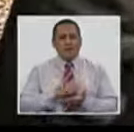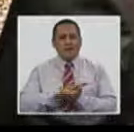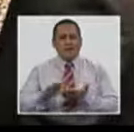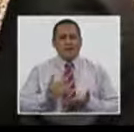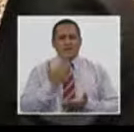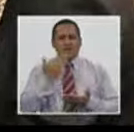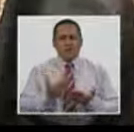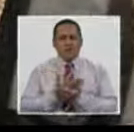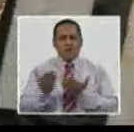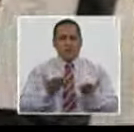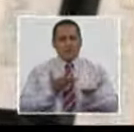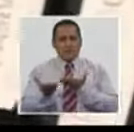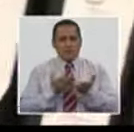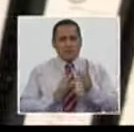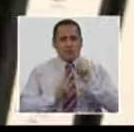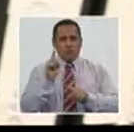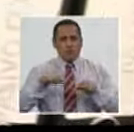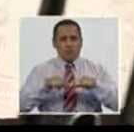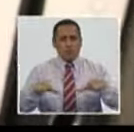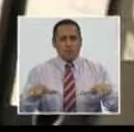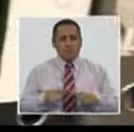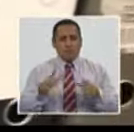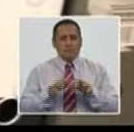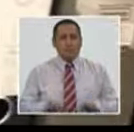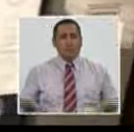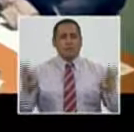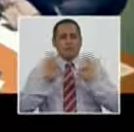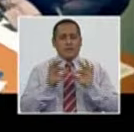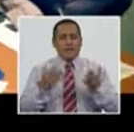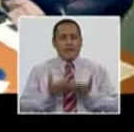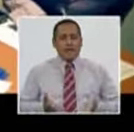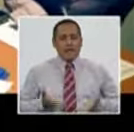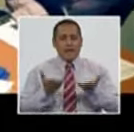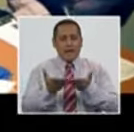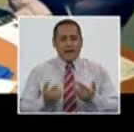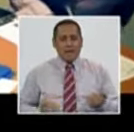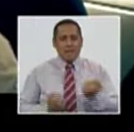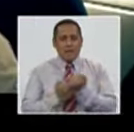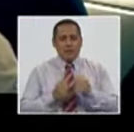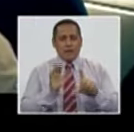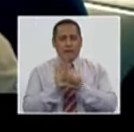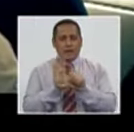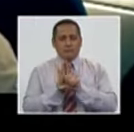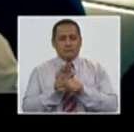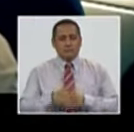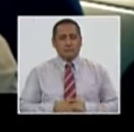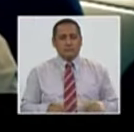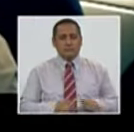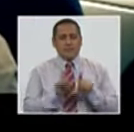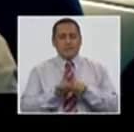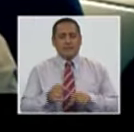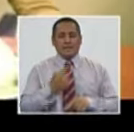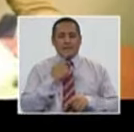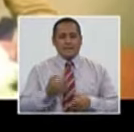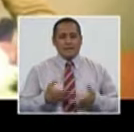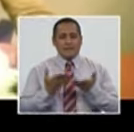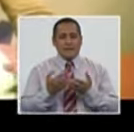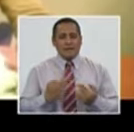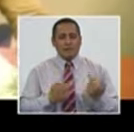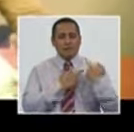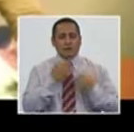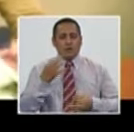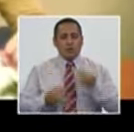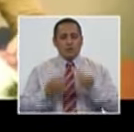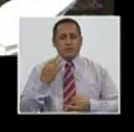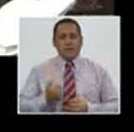sentido a aquellos servicios que están dirigidos fundamentalmente a dar apoyo legal se encarga de brindar